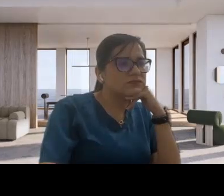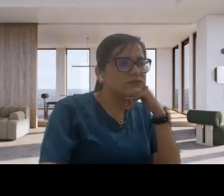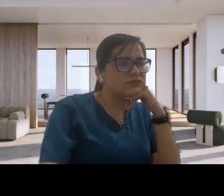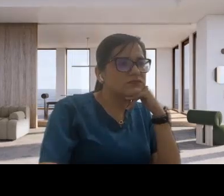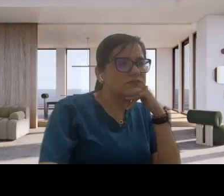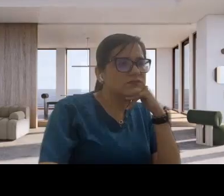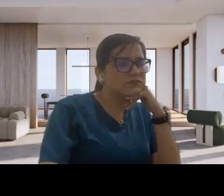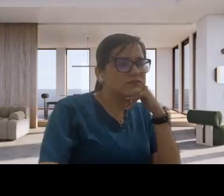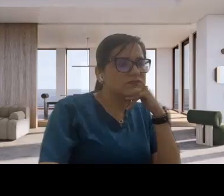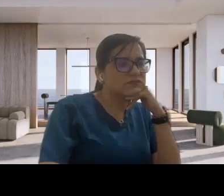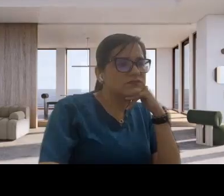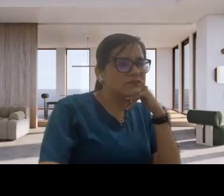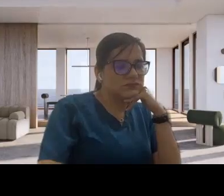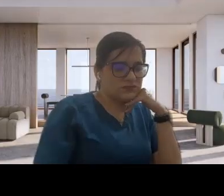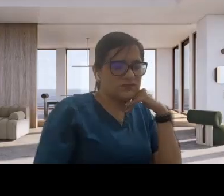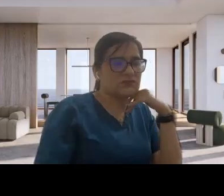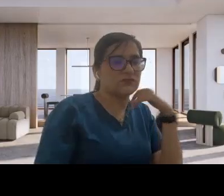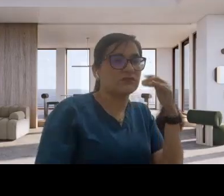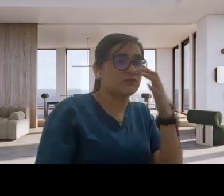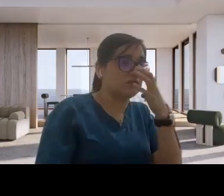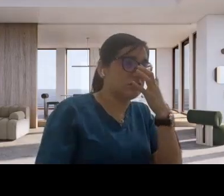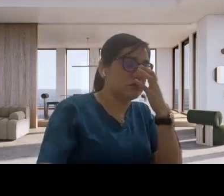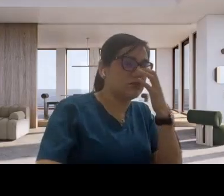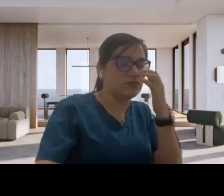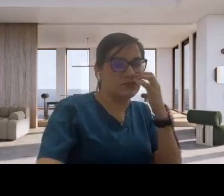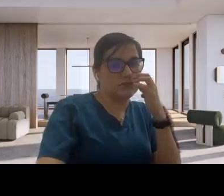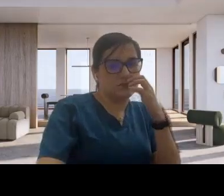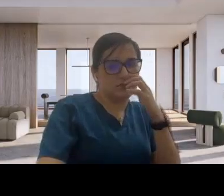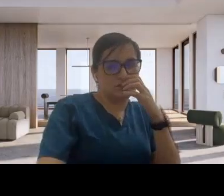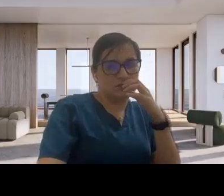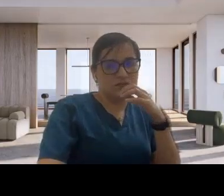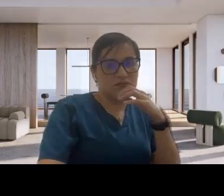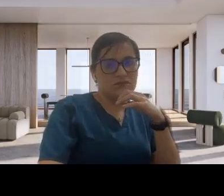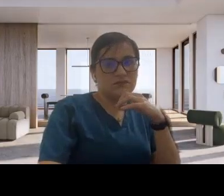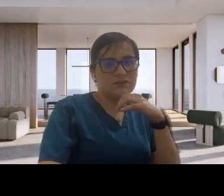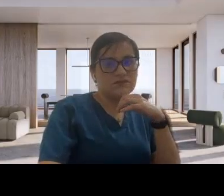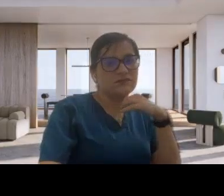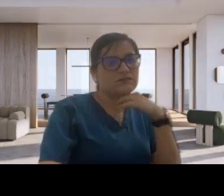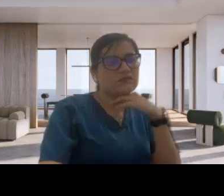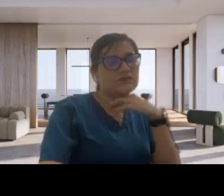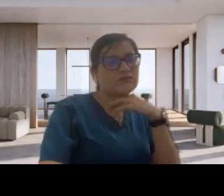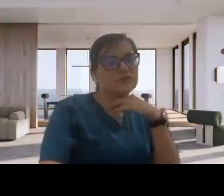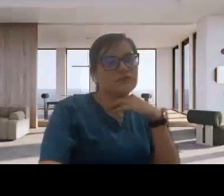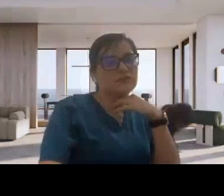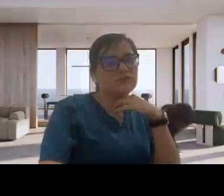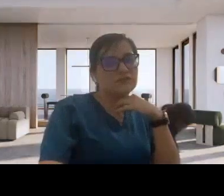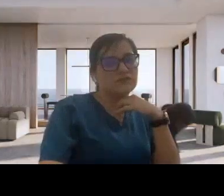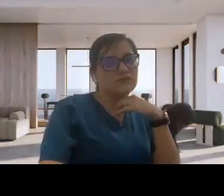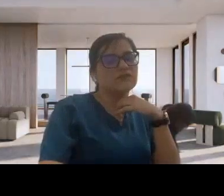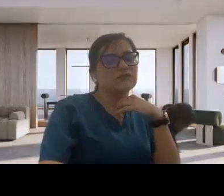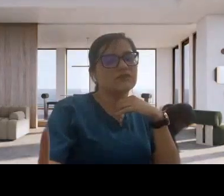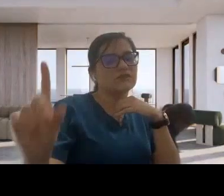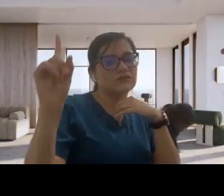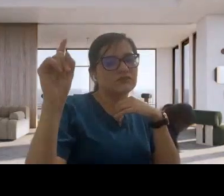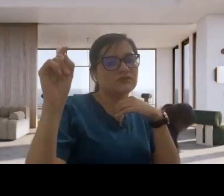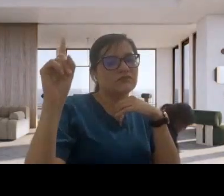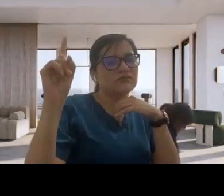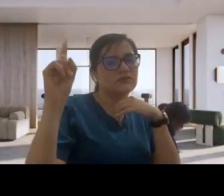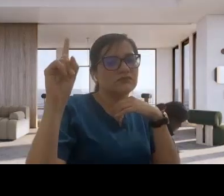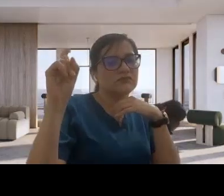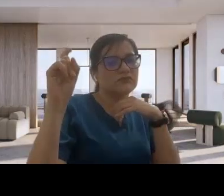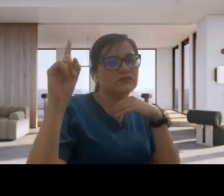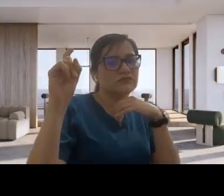maestra Guadalupe Camacho lo registra con el código Z634, si no me equivoco. En el CIE